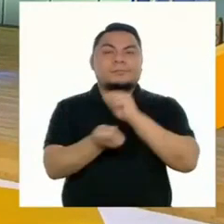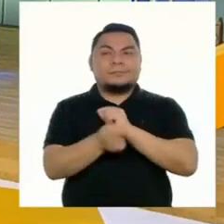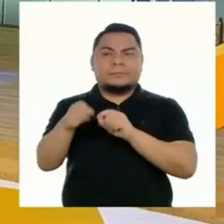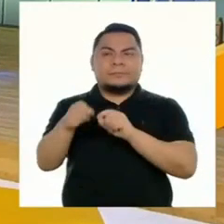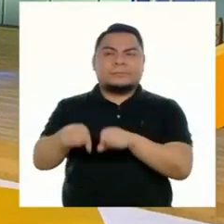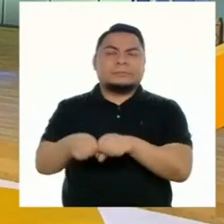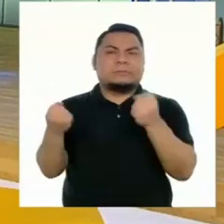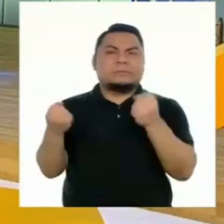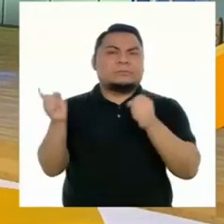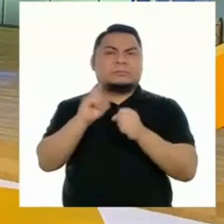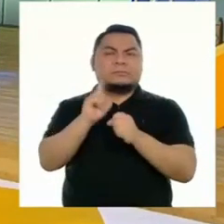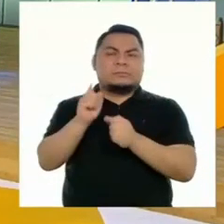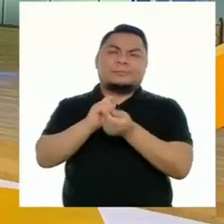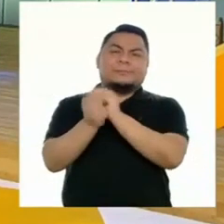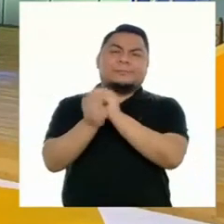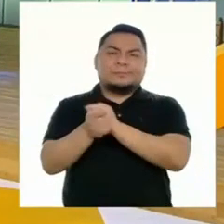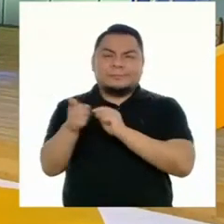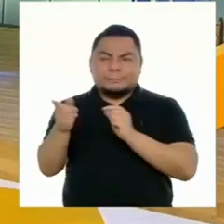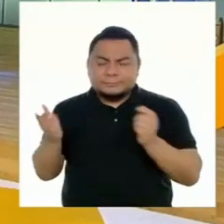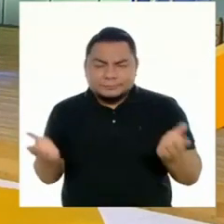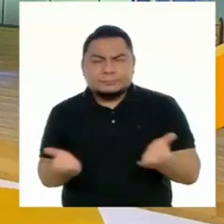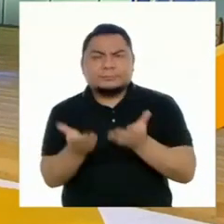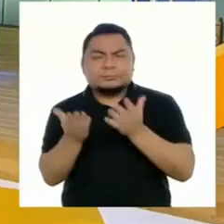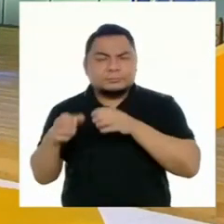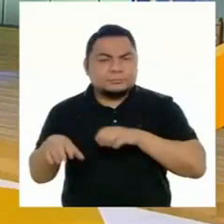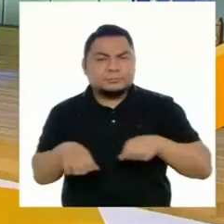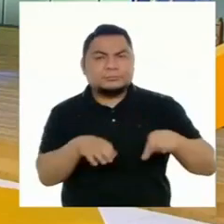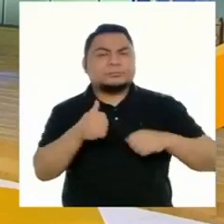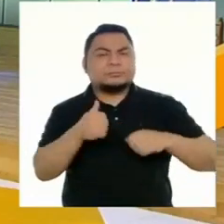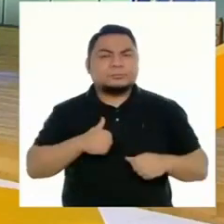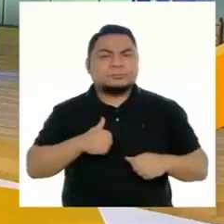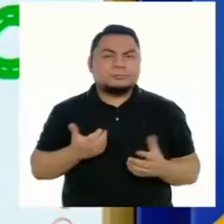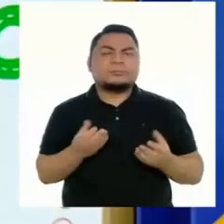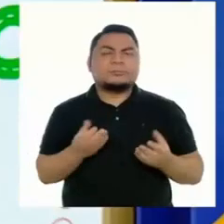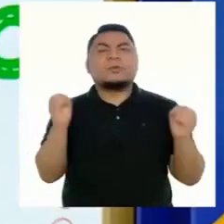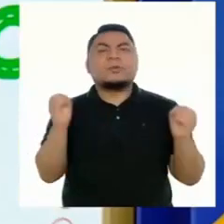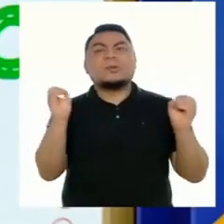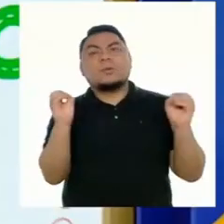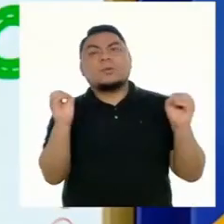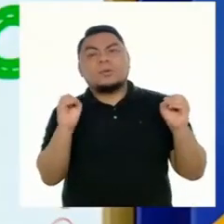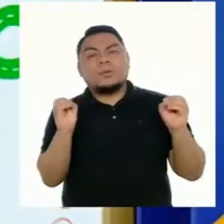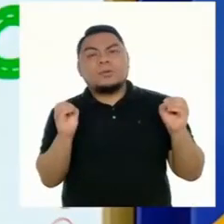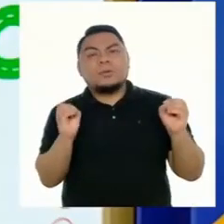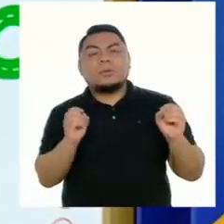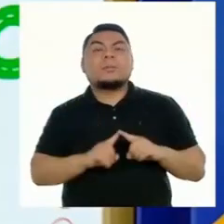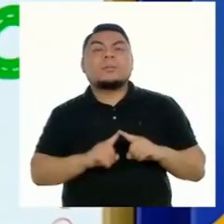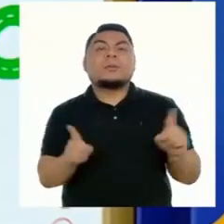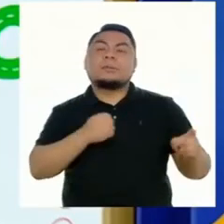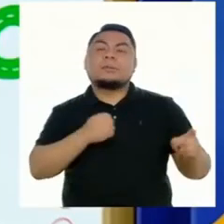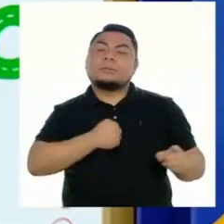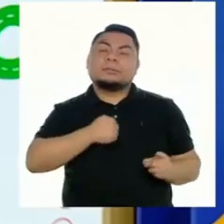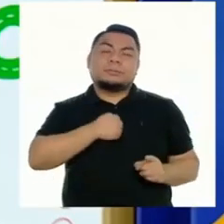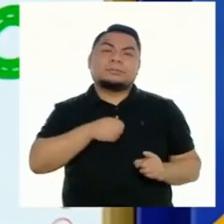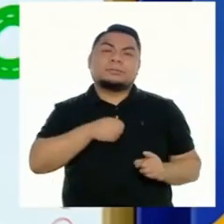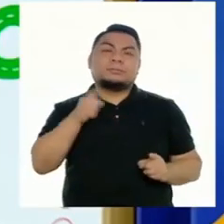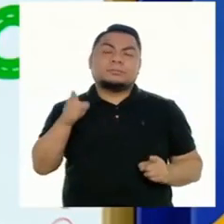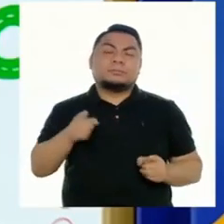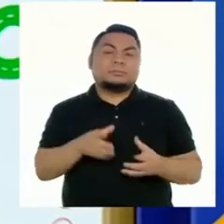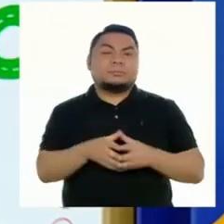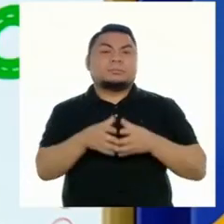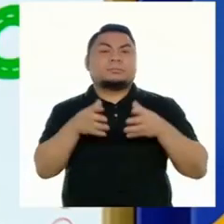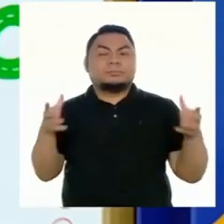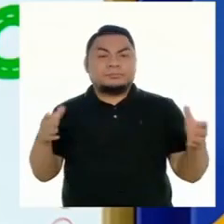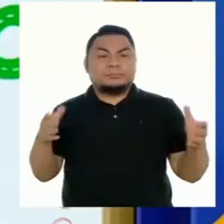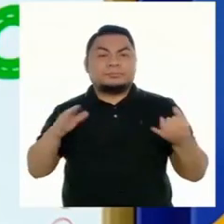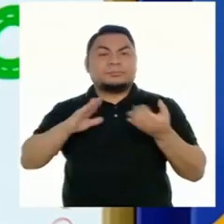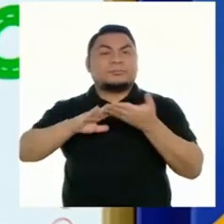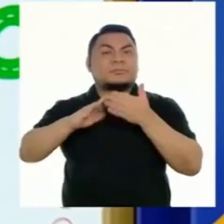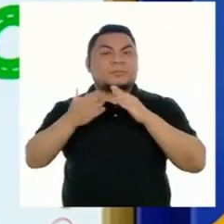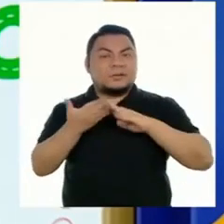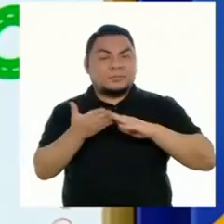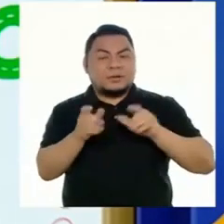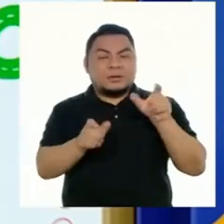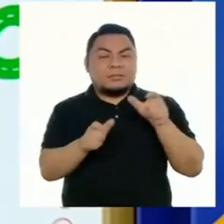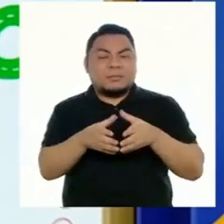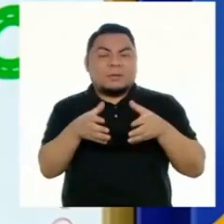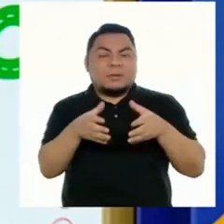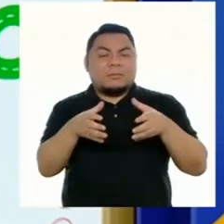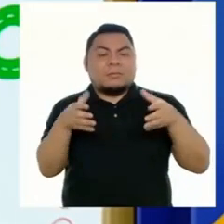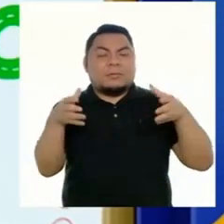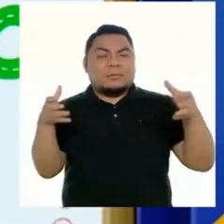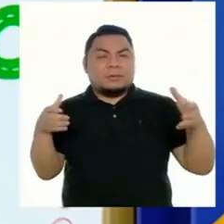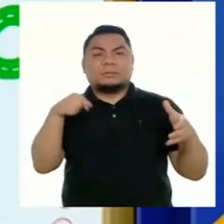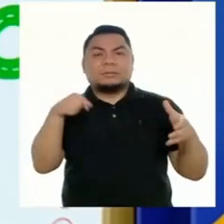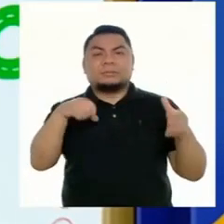este panorama, que nos incentiva a actuar, o pero lamentablemente el aumento de la población,